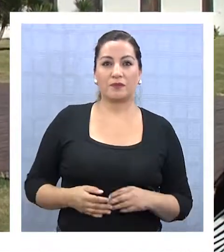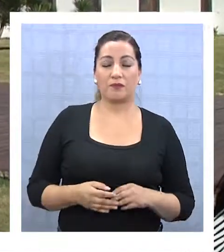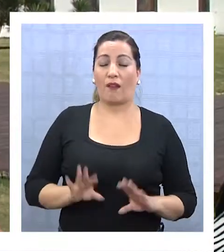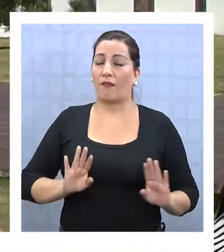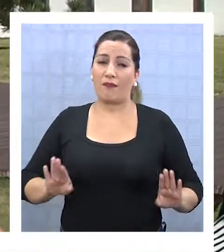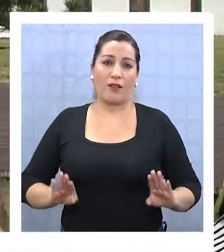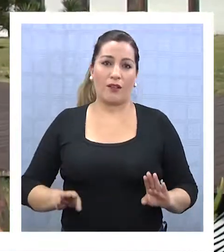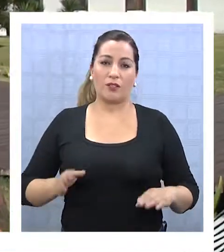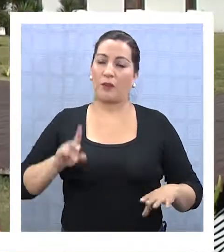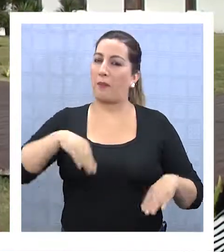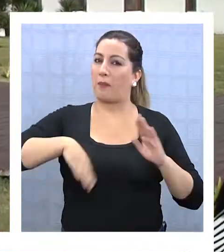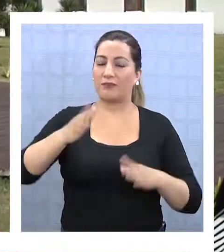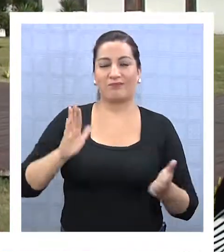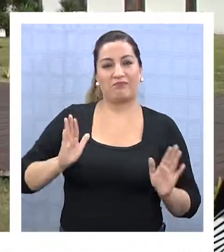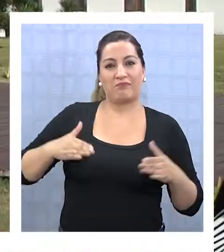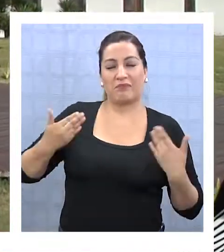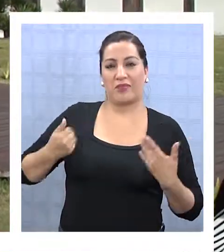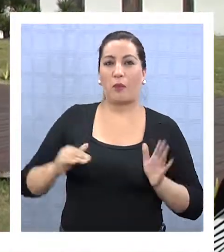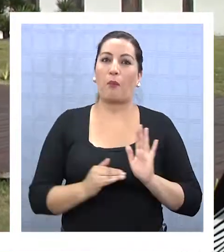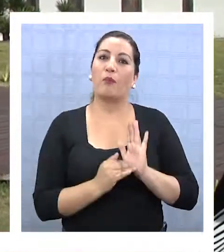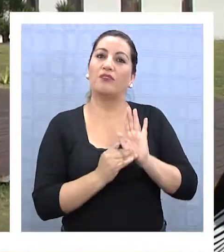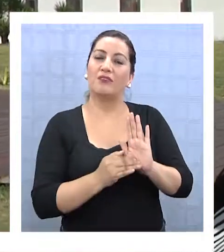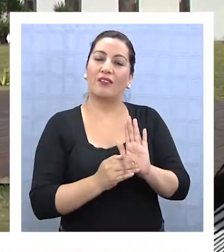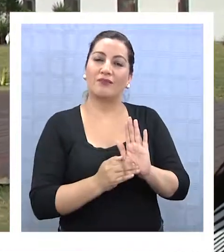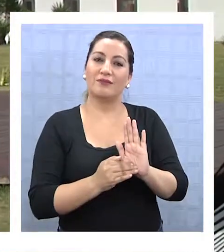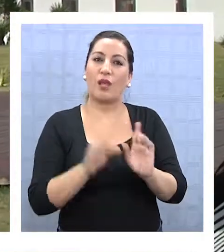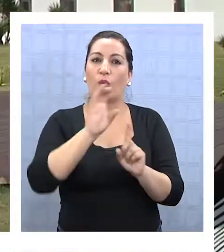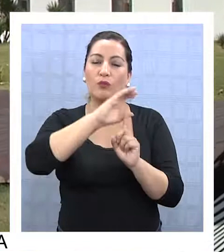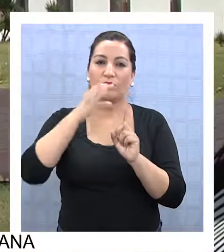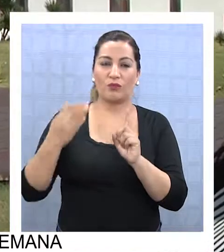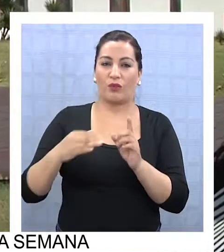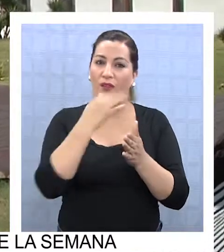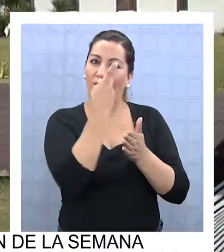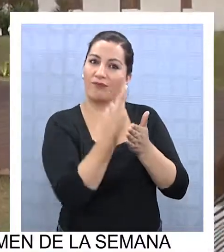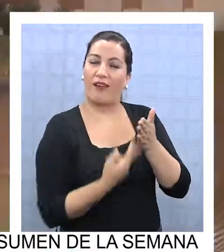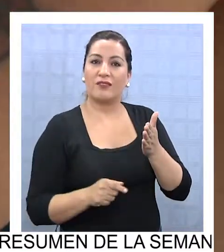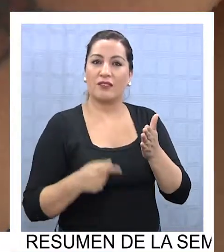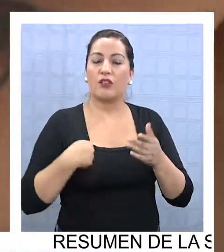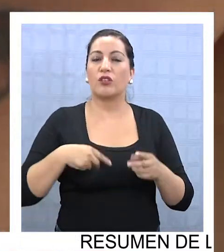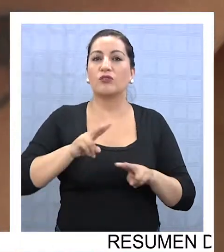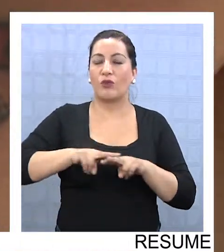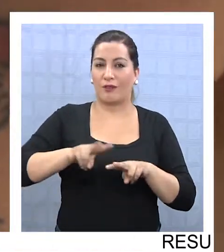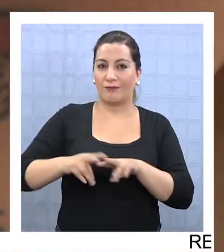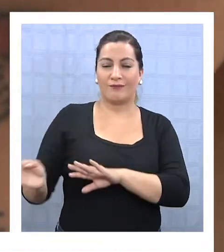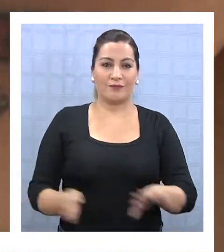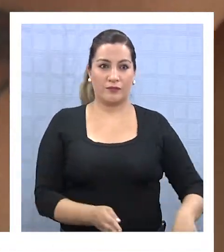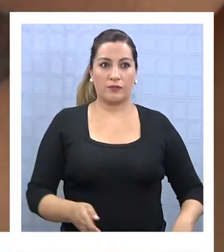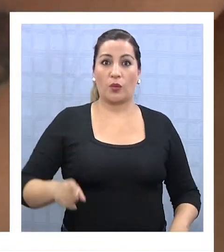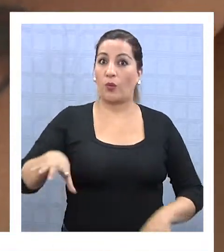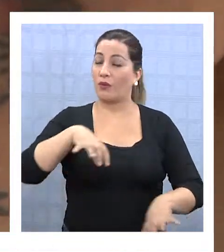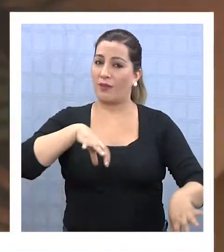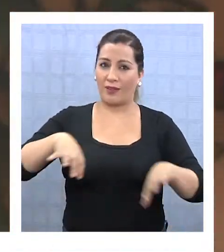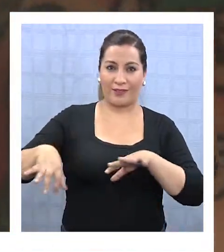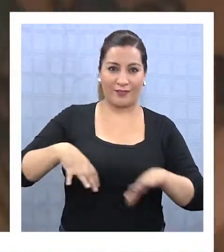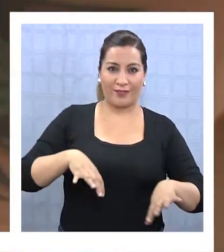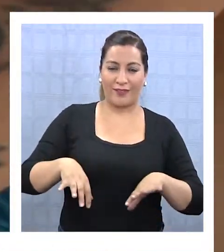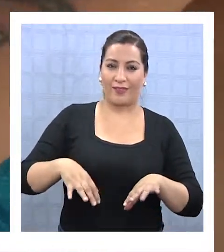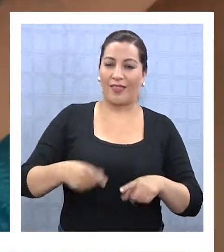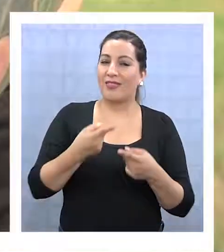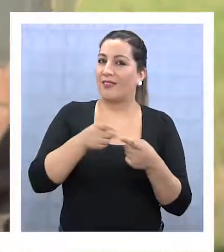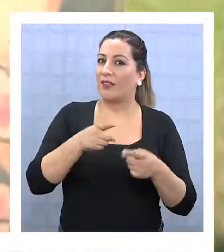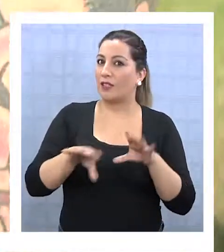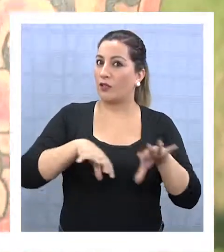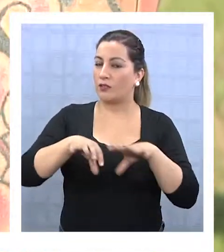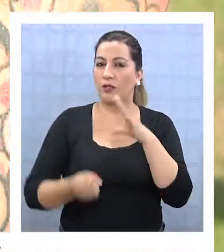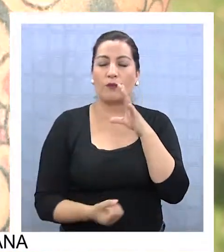nada, eso fue lo que más me motivó, así como mostrar el arte, mostrar todo lo que llevo plasmado en la piel. Un evento que traerá varias